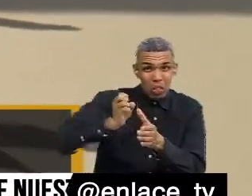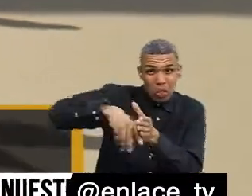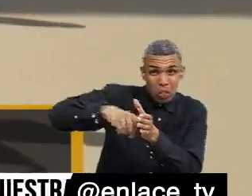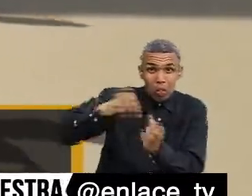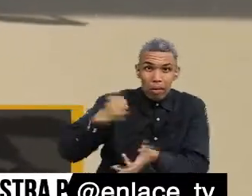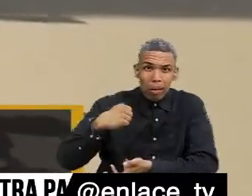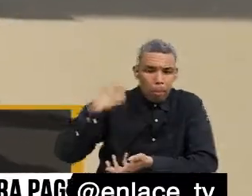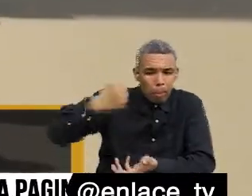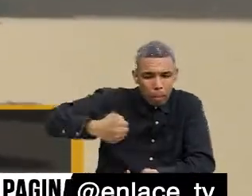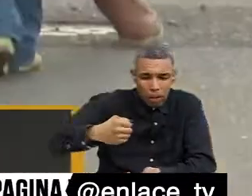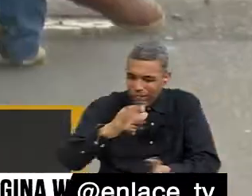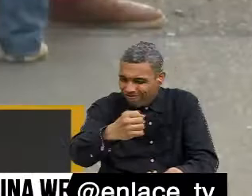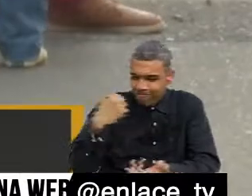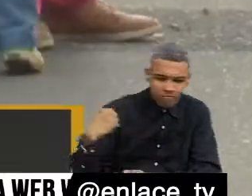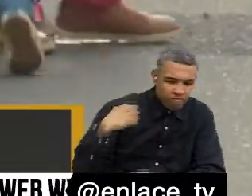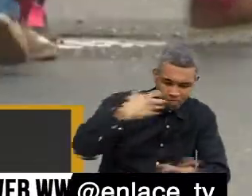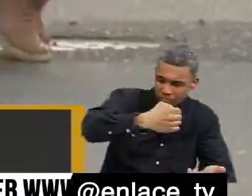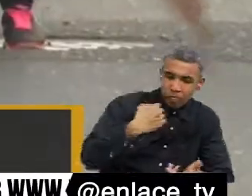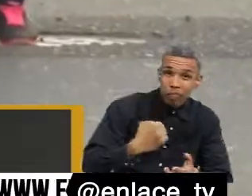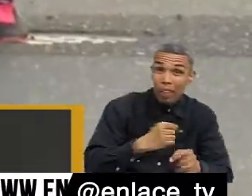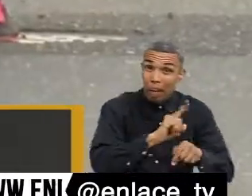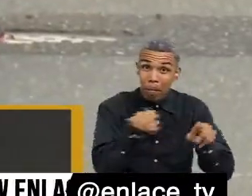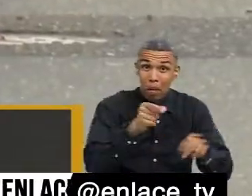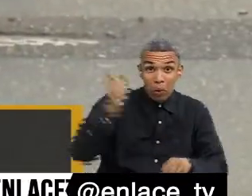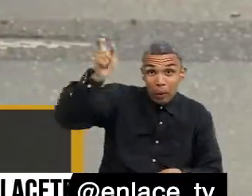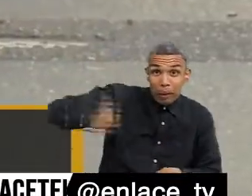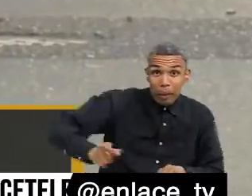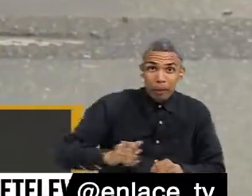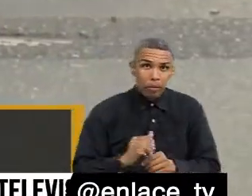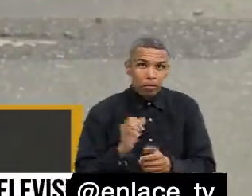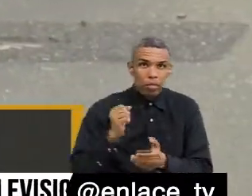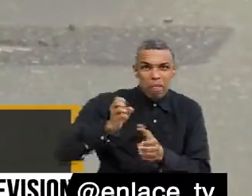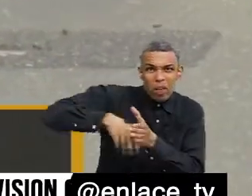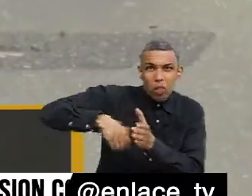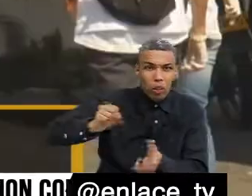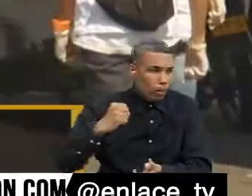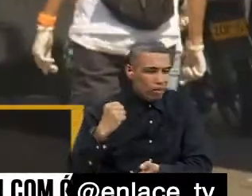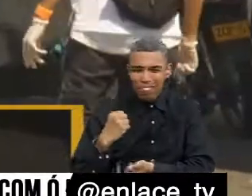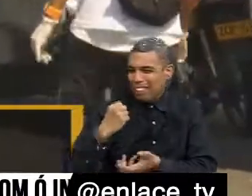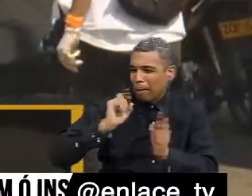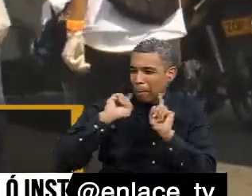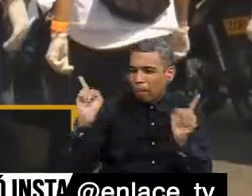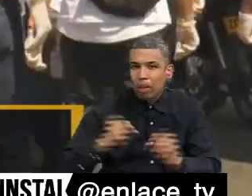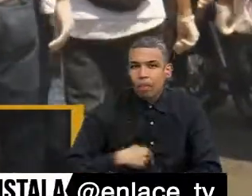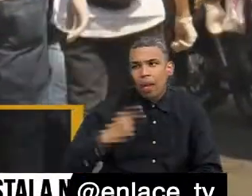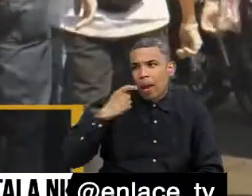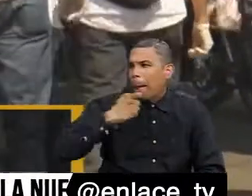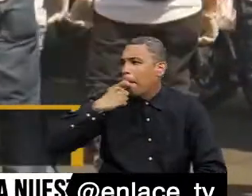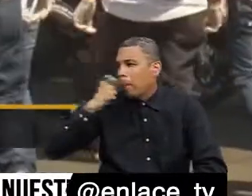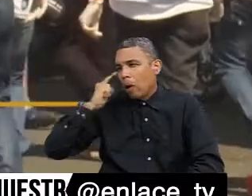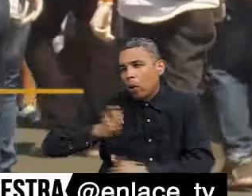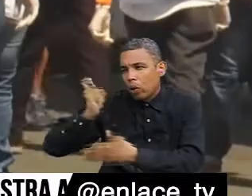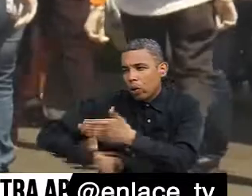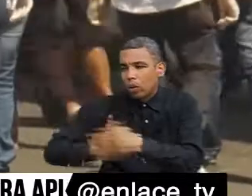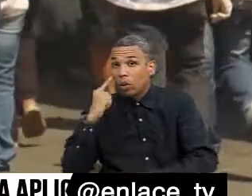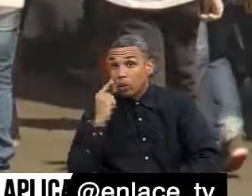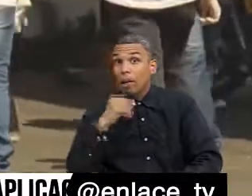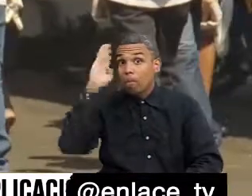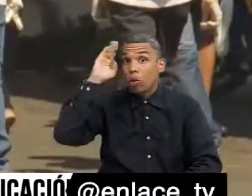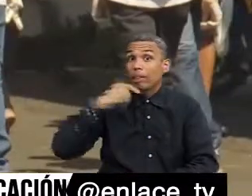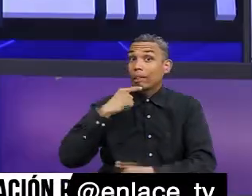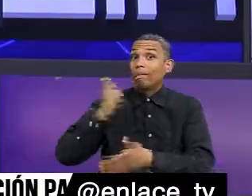sector todos llegan en grupo y les pitan además los uniformados de la policía lo sancionarán con el comparendo ambiental